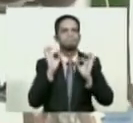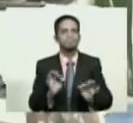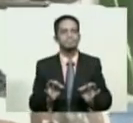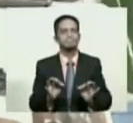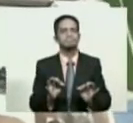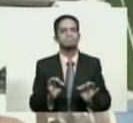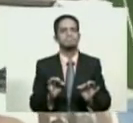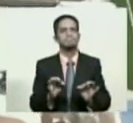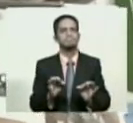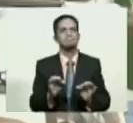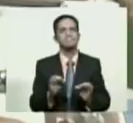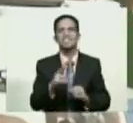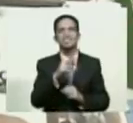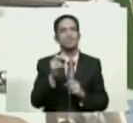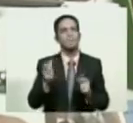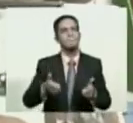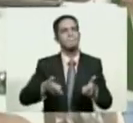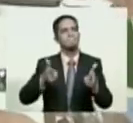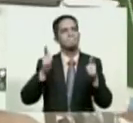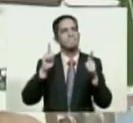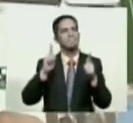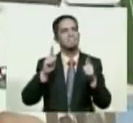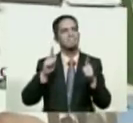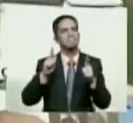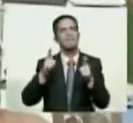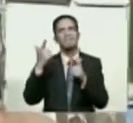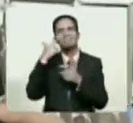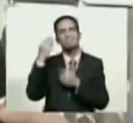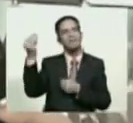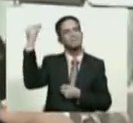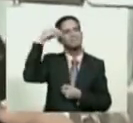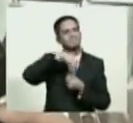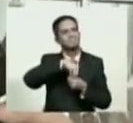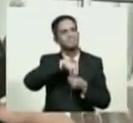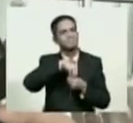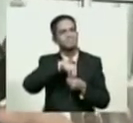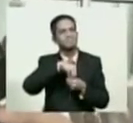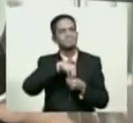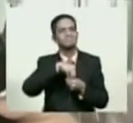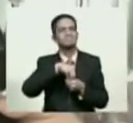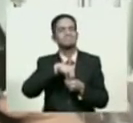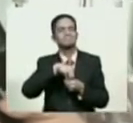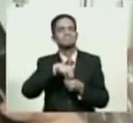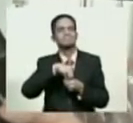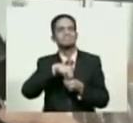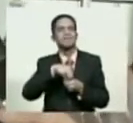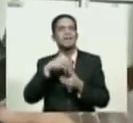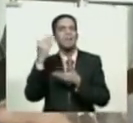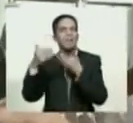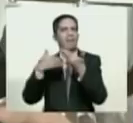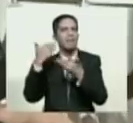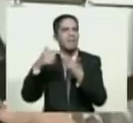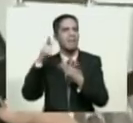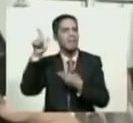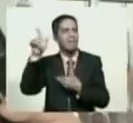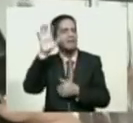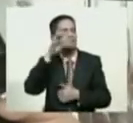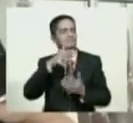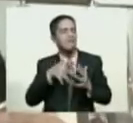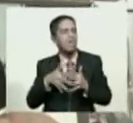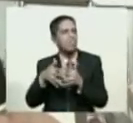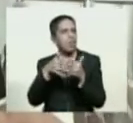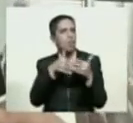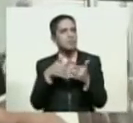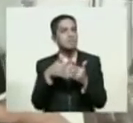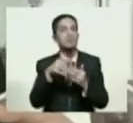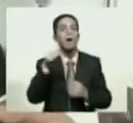no prospere, como no ha de prosperar, el proyecto de recolonización que ha sido echado a andar por las fuerzas imperiales. Acá ha